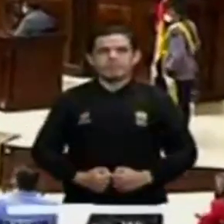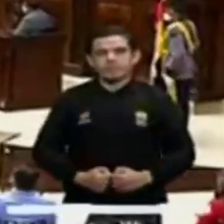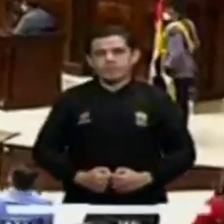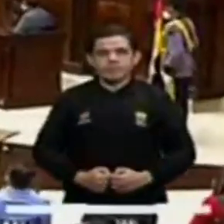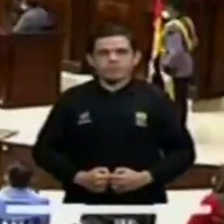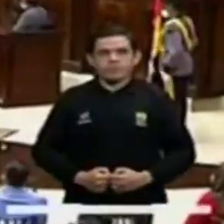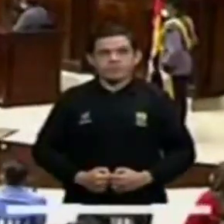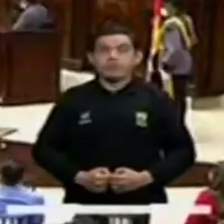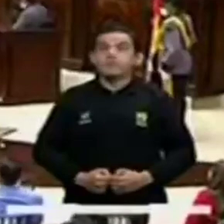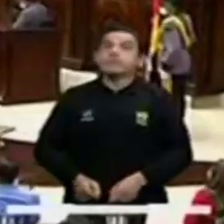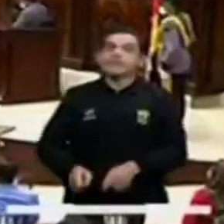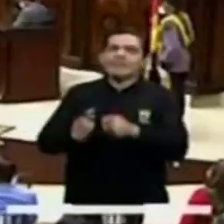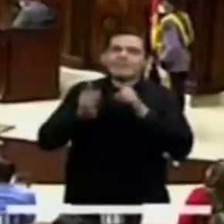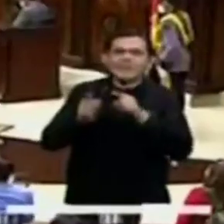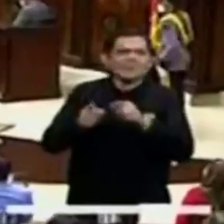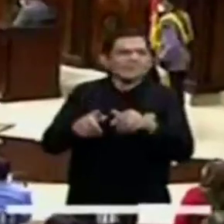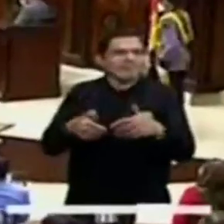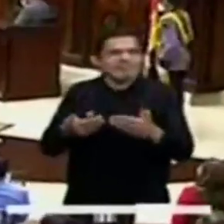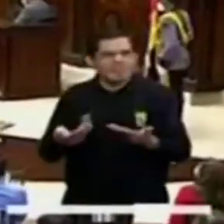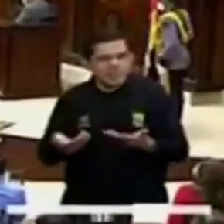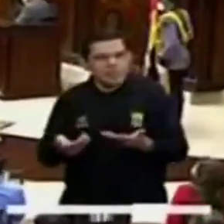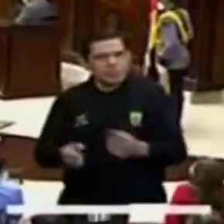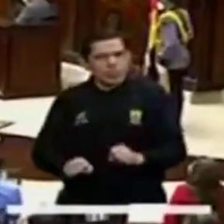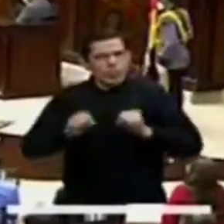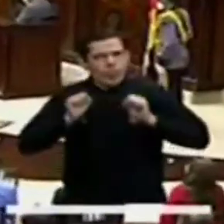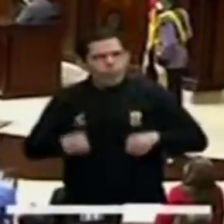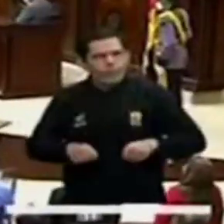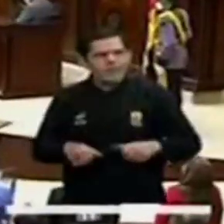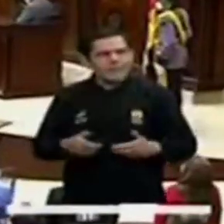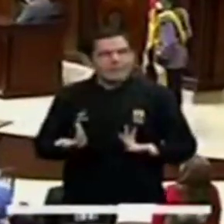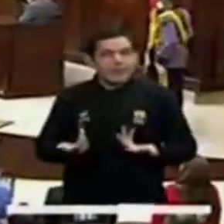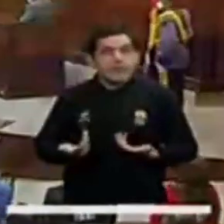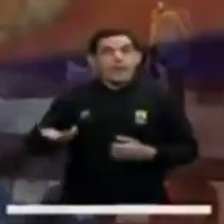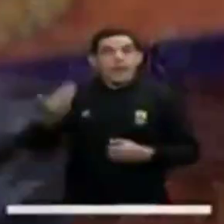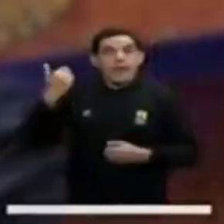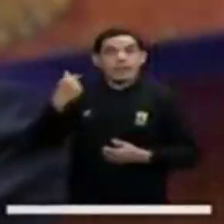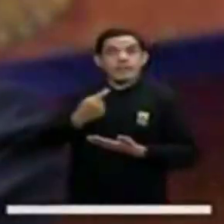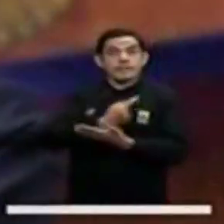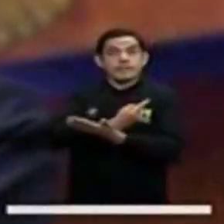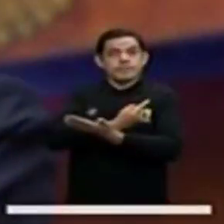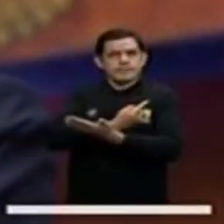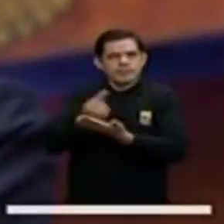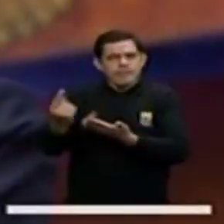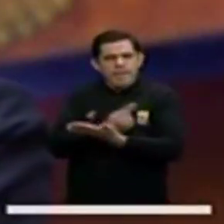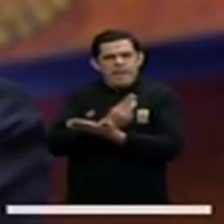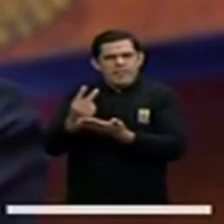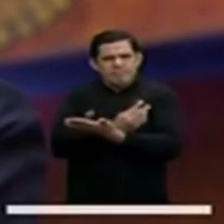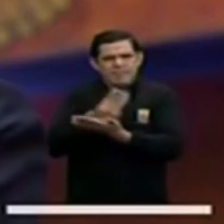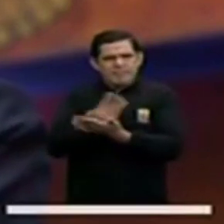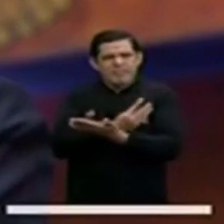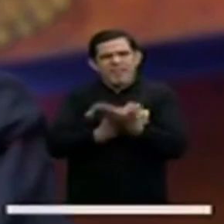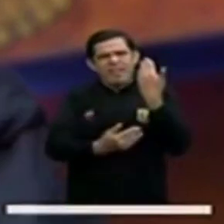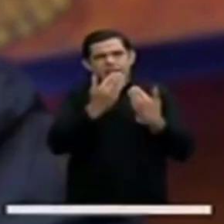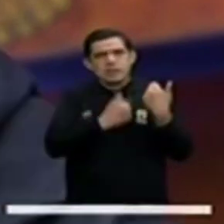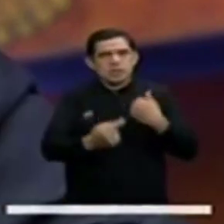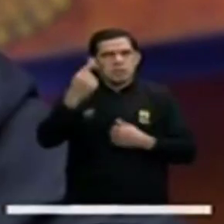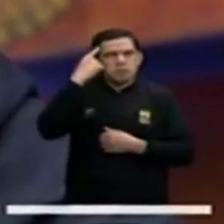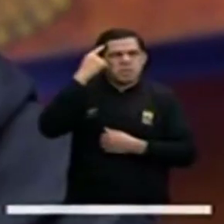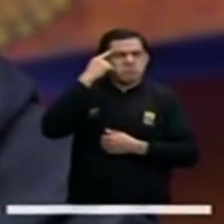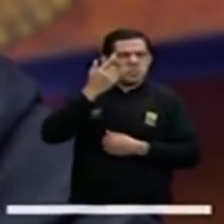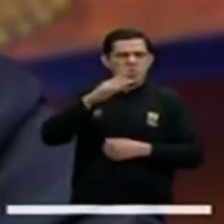Es el poder para lograr lo que hasta hace pocas semanas nadie se hubiera atrevido